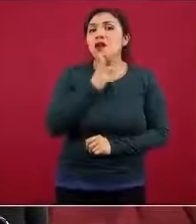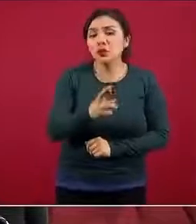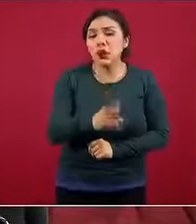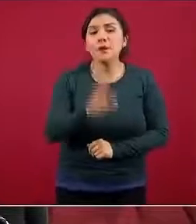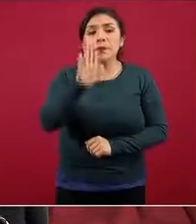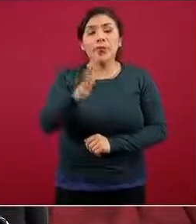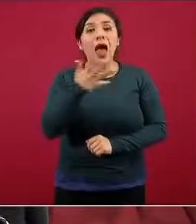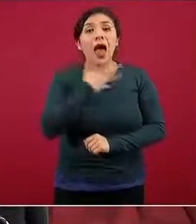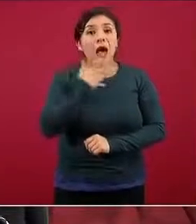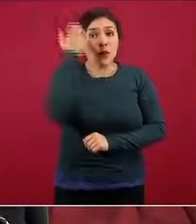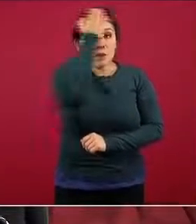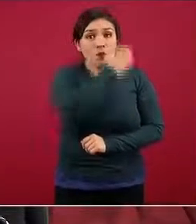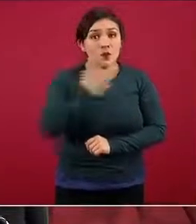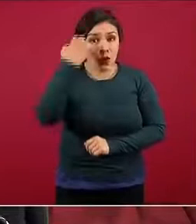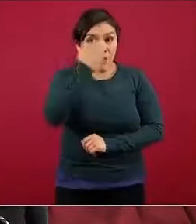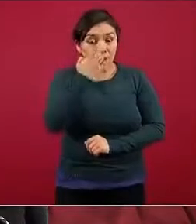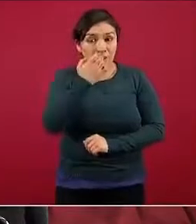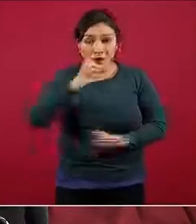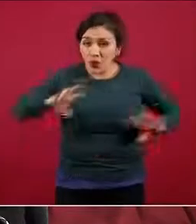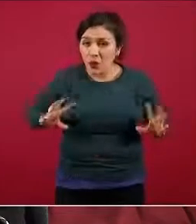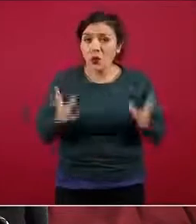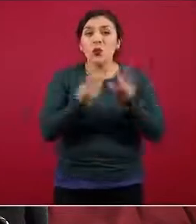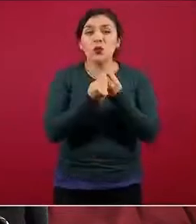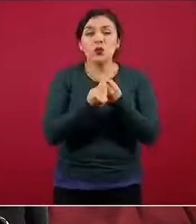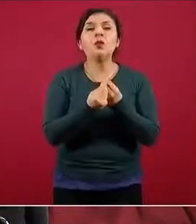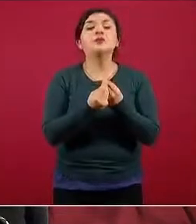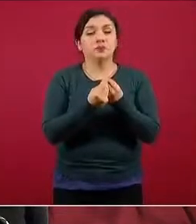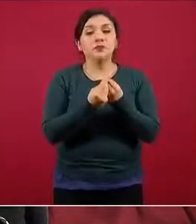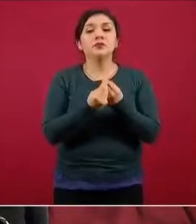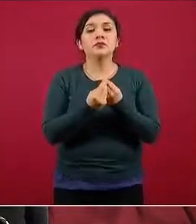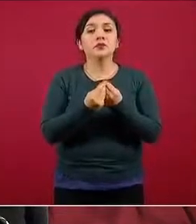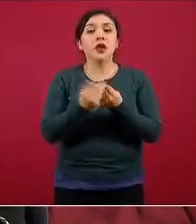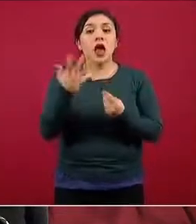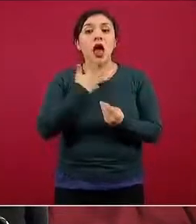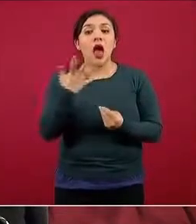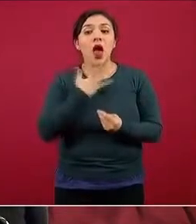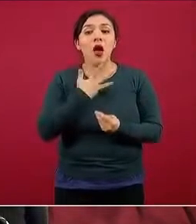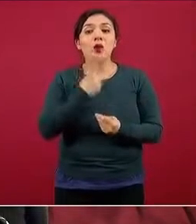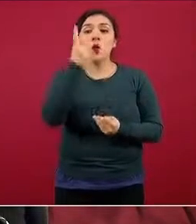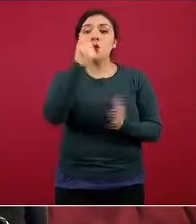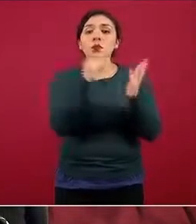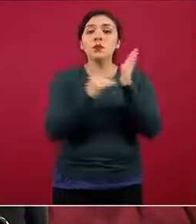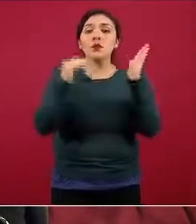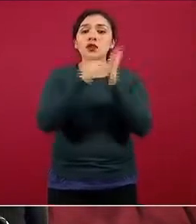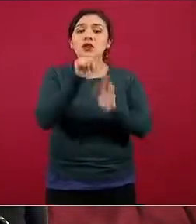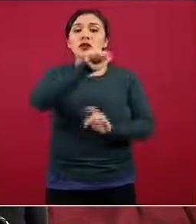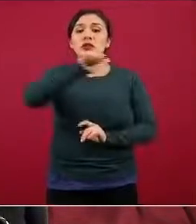tenemos pruebas, del total de los que tenemos pruebas, un total de